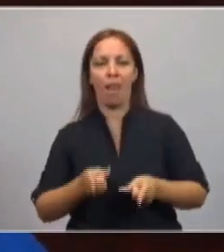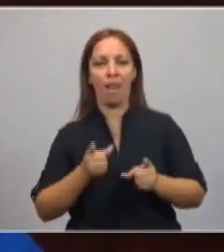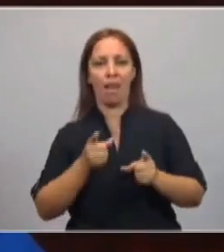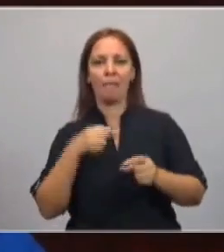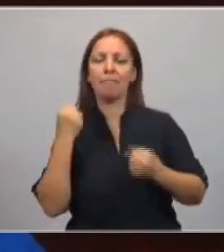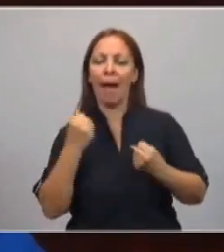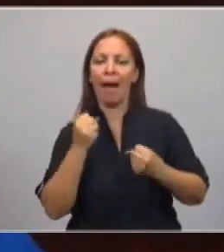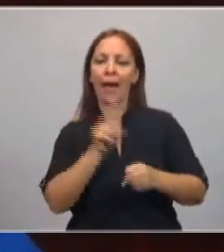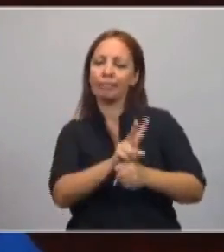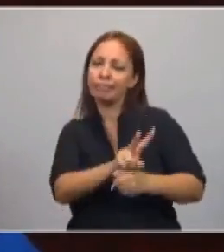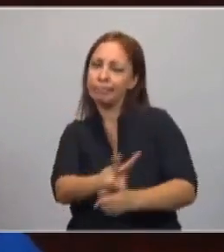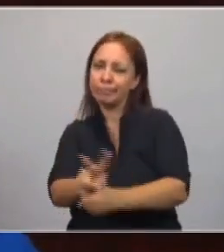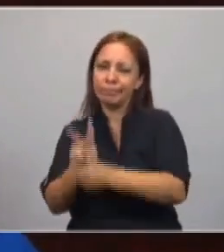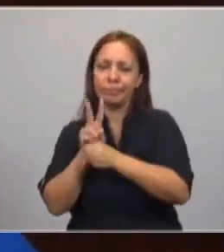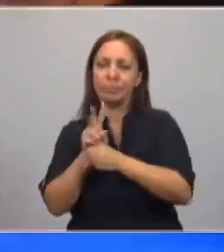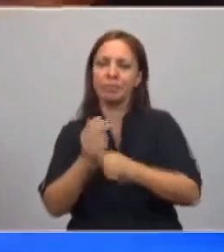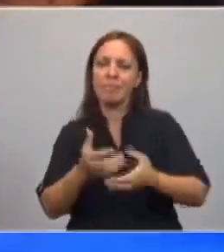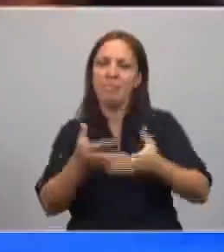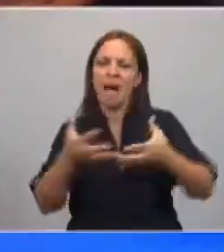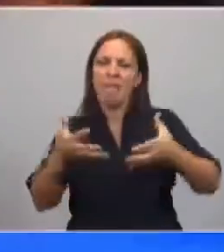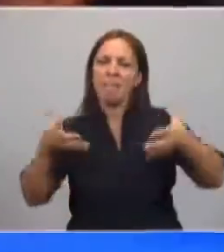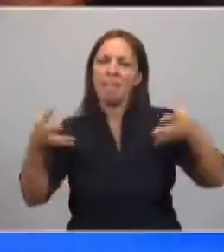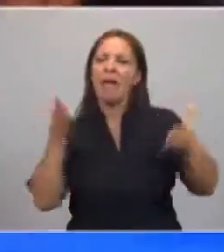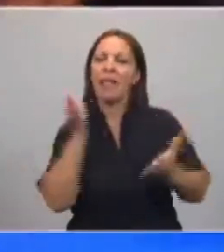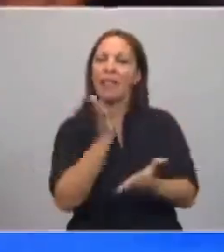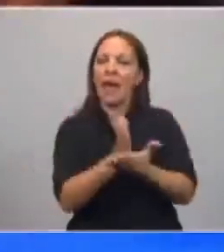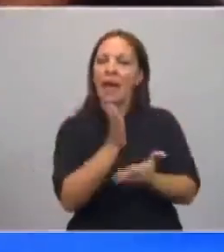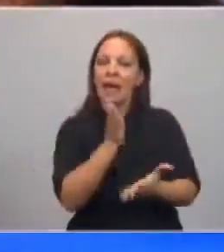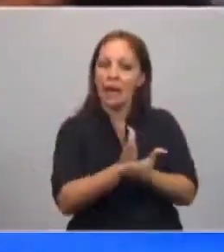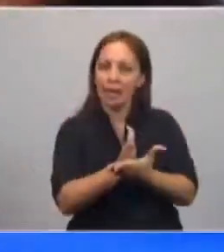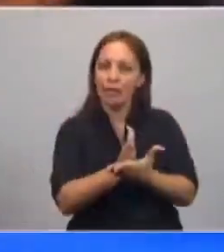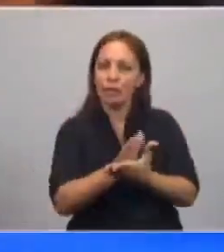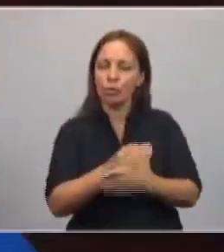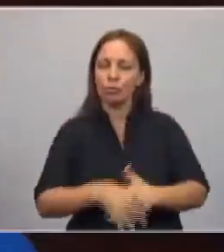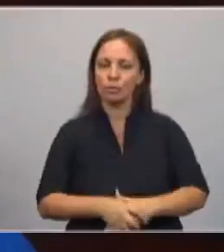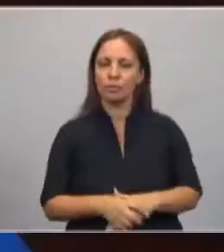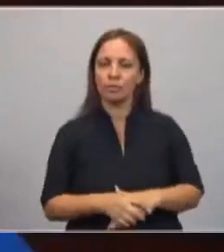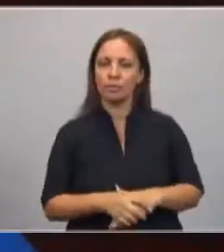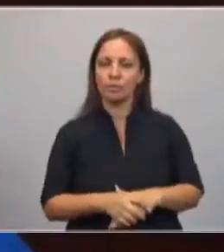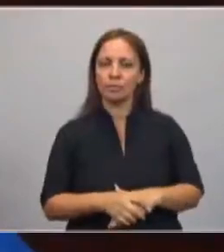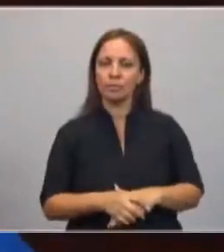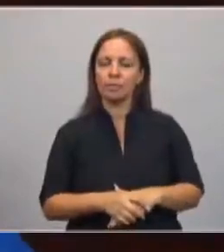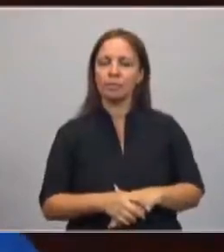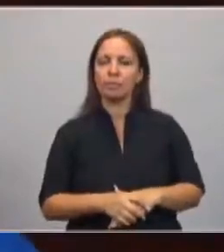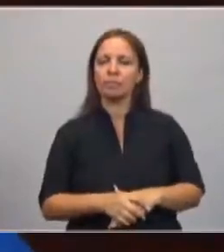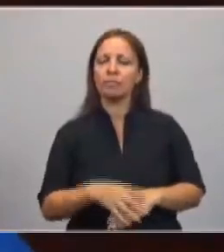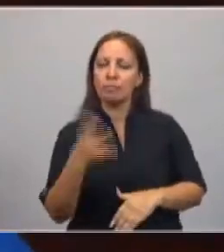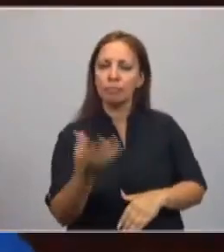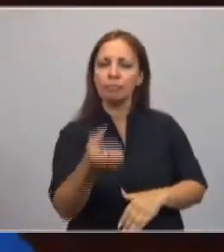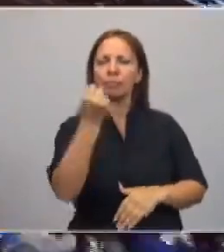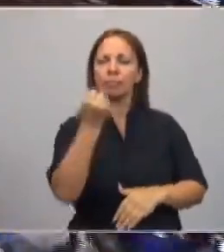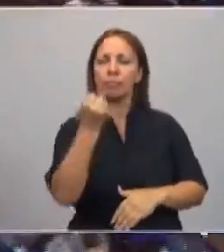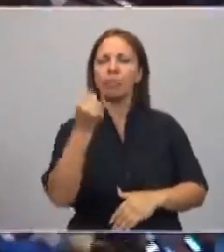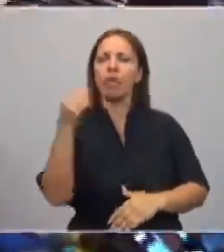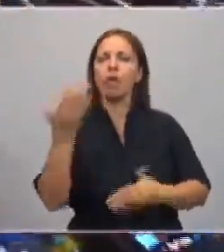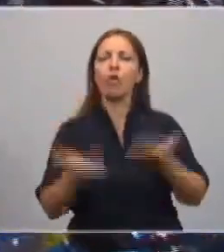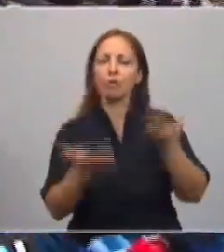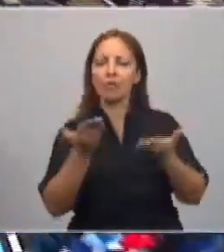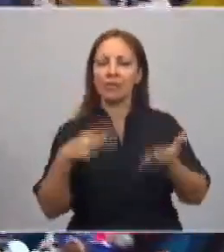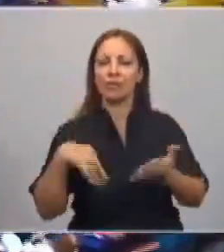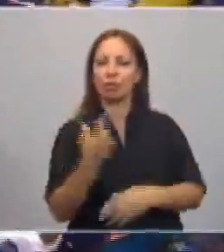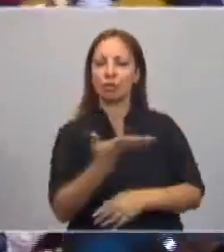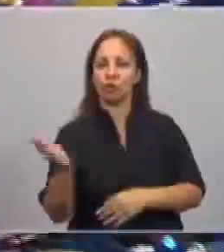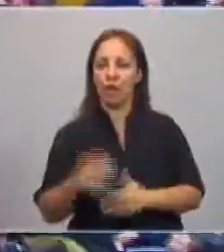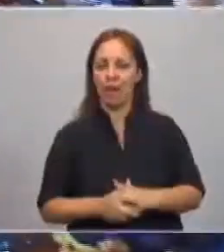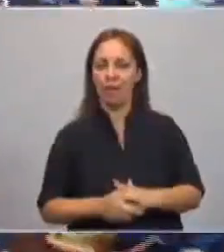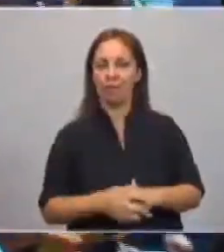para sostener y ampliar los derechos y por la justicia social. Lo que no